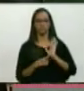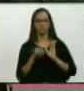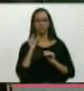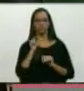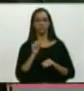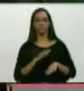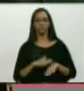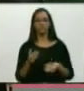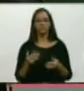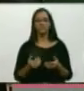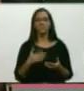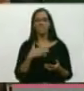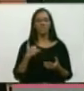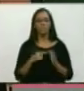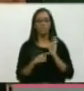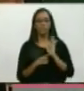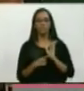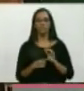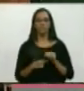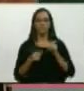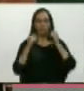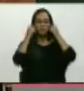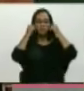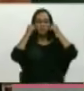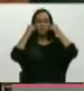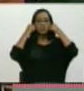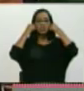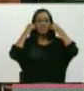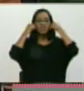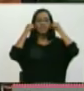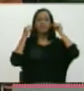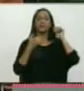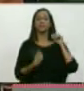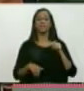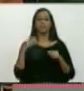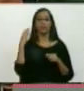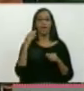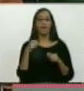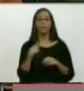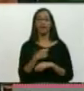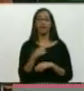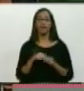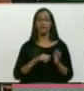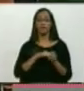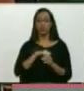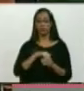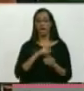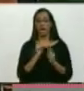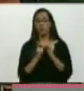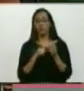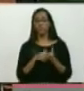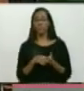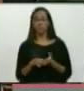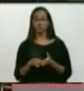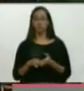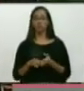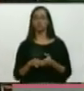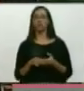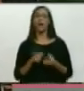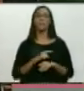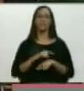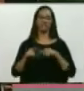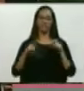por qué, qué queremos demostrar aquí. Que Iván Duque ha pagado vuelos charter, ha mandado a los rastrojos, ha